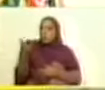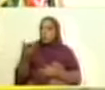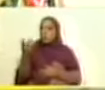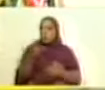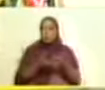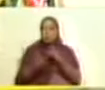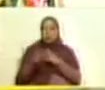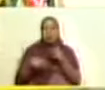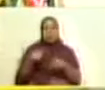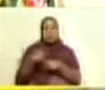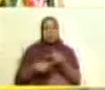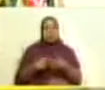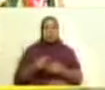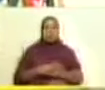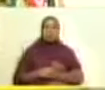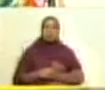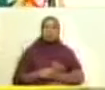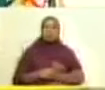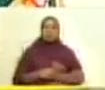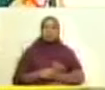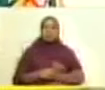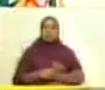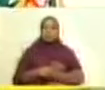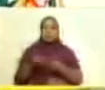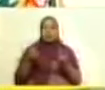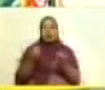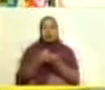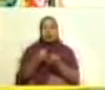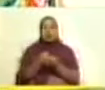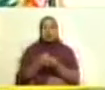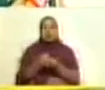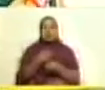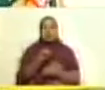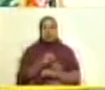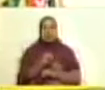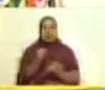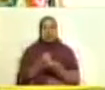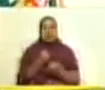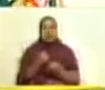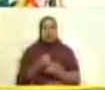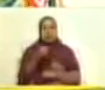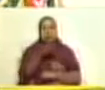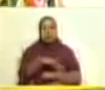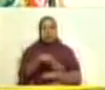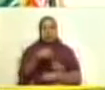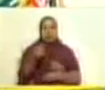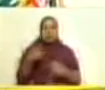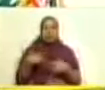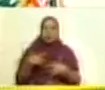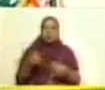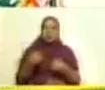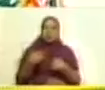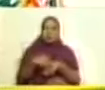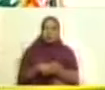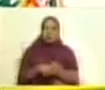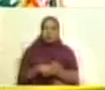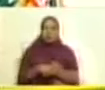científica productiva. Una nueva cédula de identidad digital e integral.